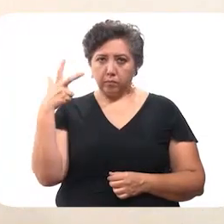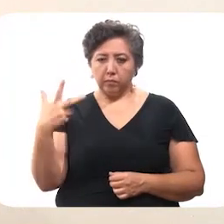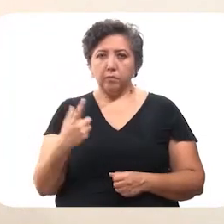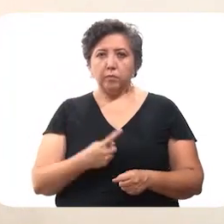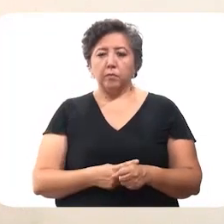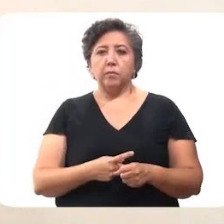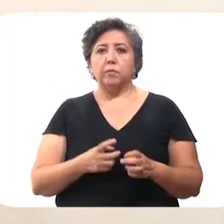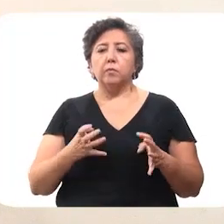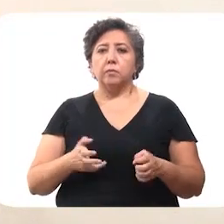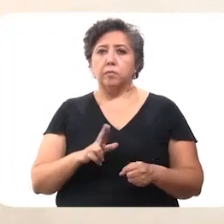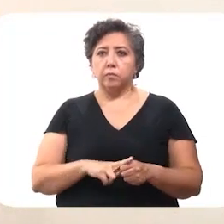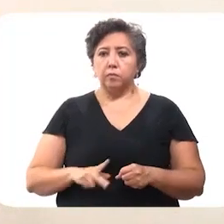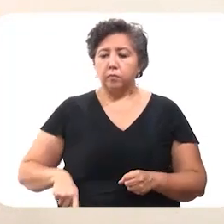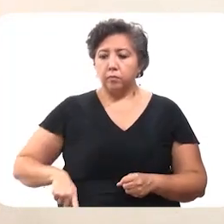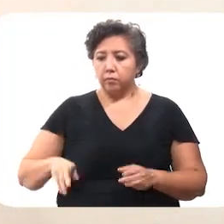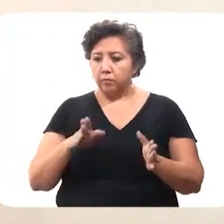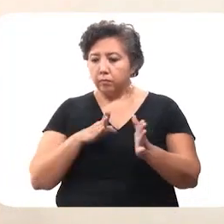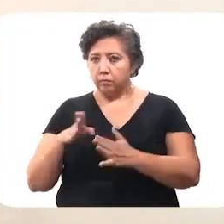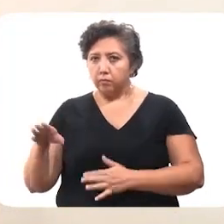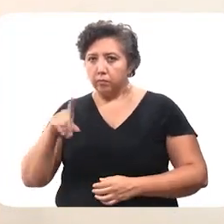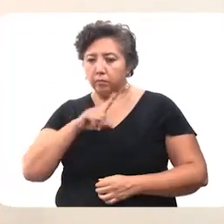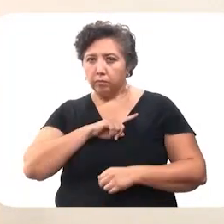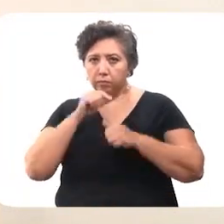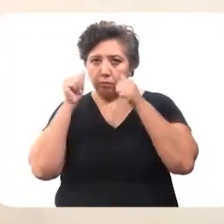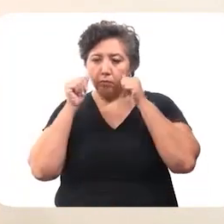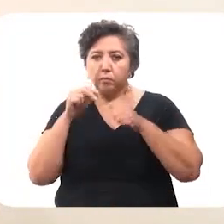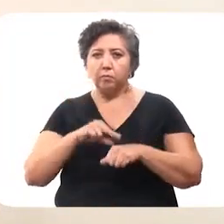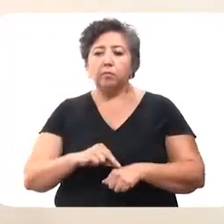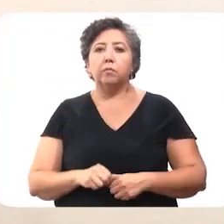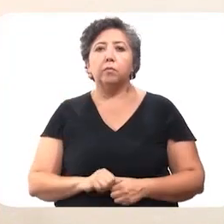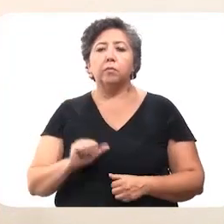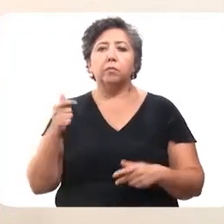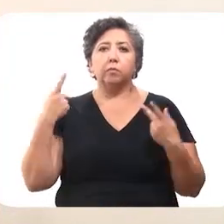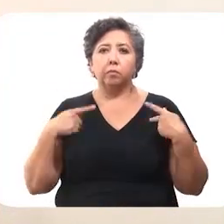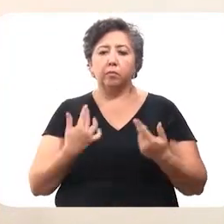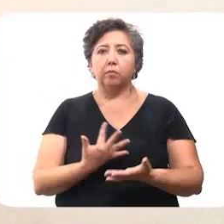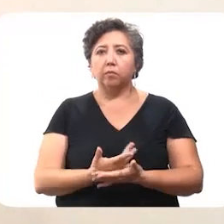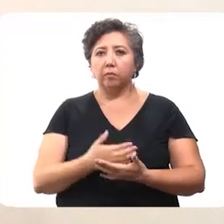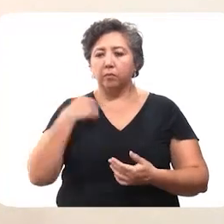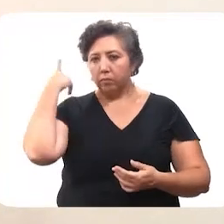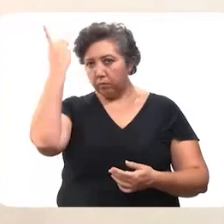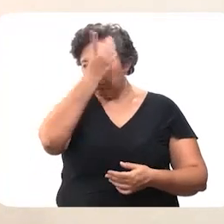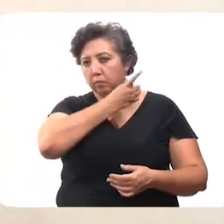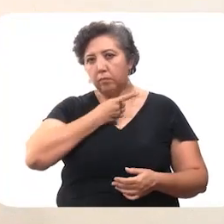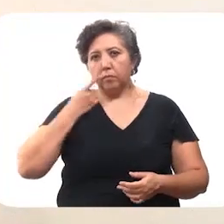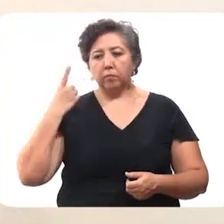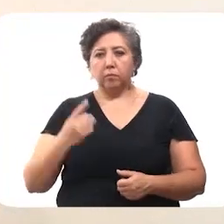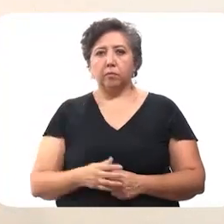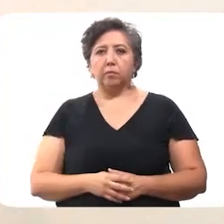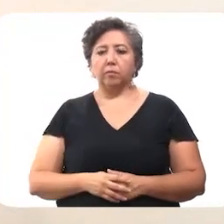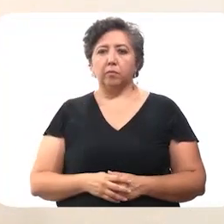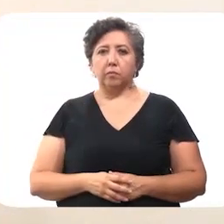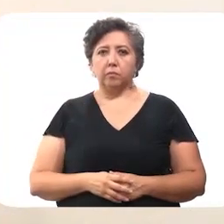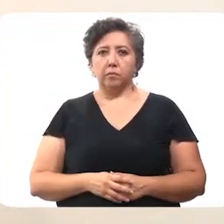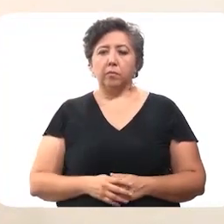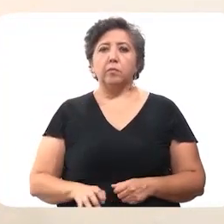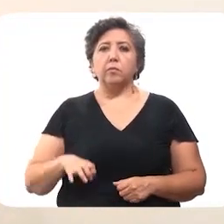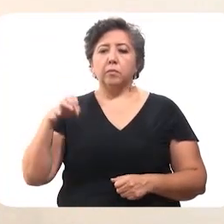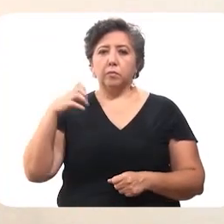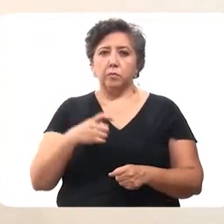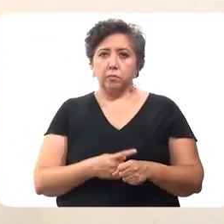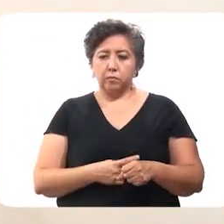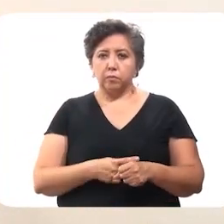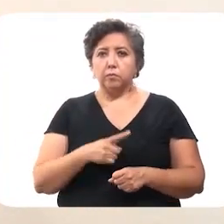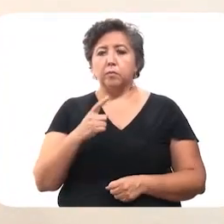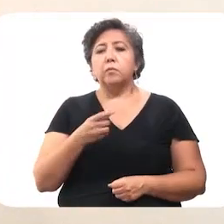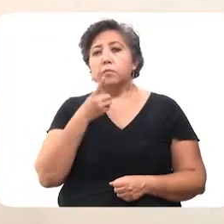de los casos positivos están en hospitales públicos y en aislamiento total. Hay otros pacientes a la espera de diagnóstico. El rango de